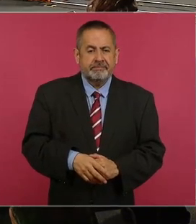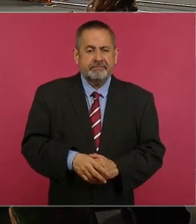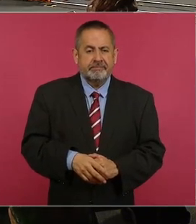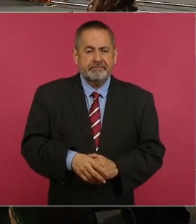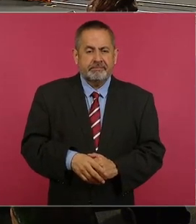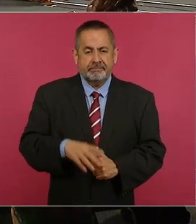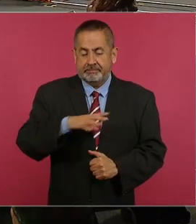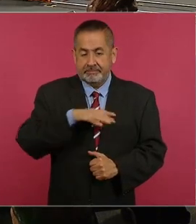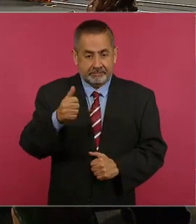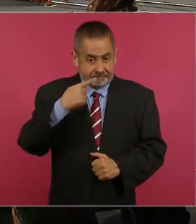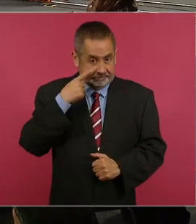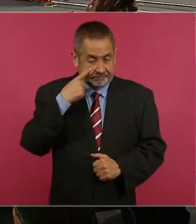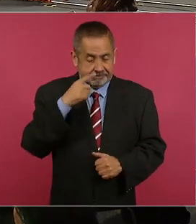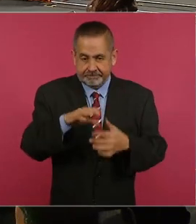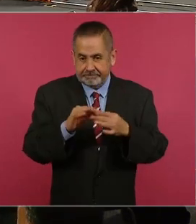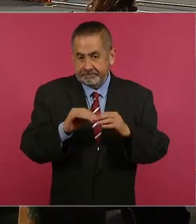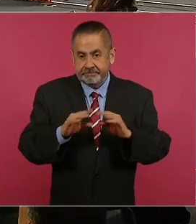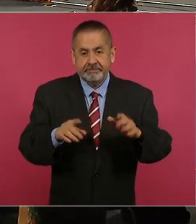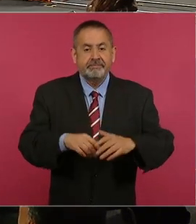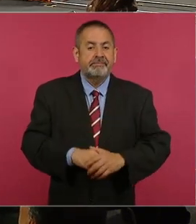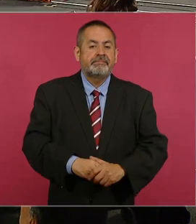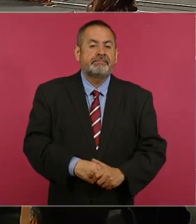De